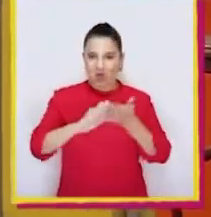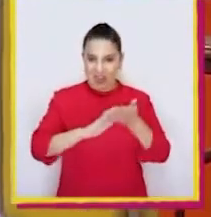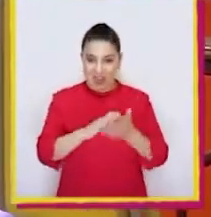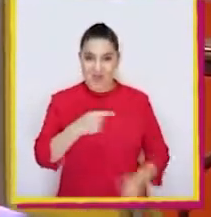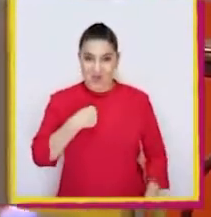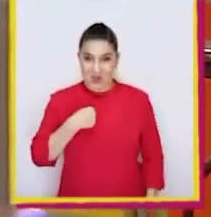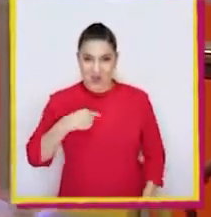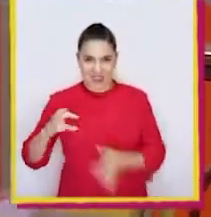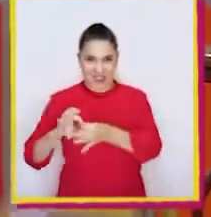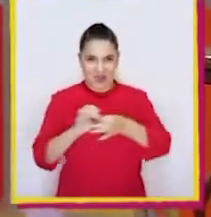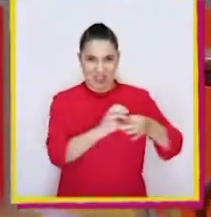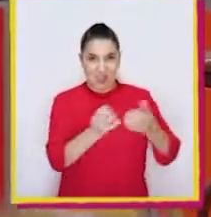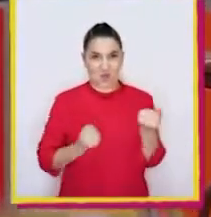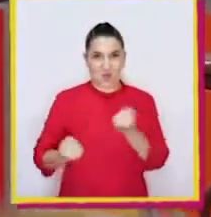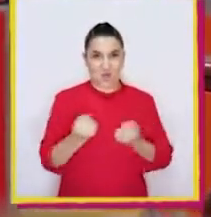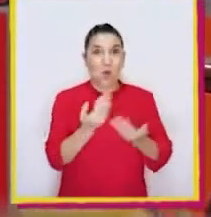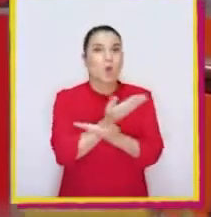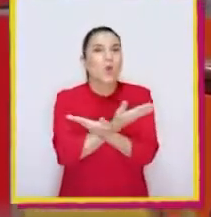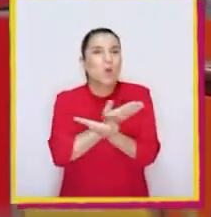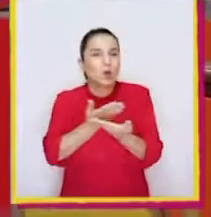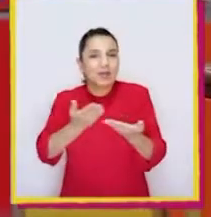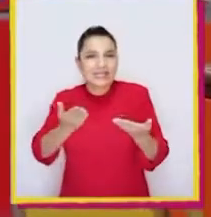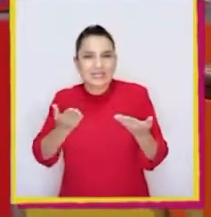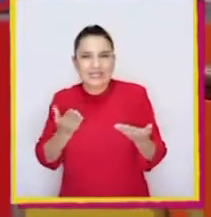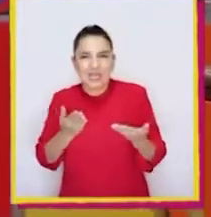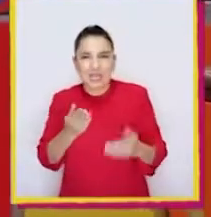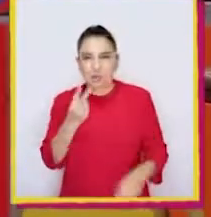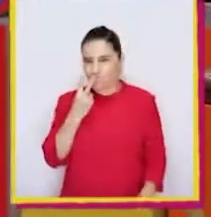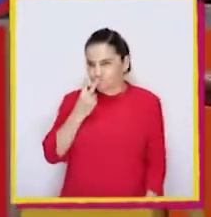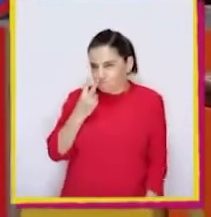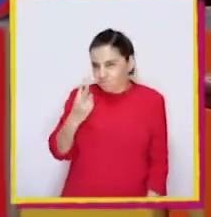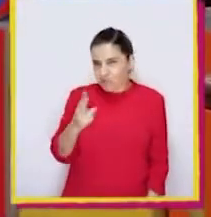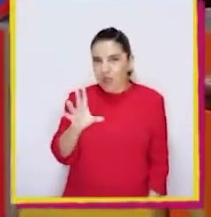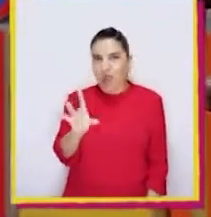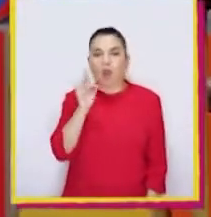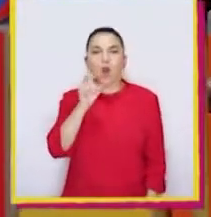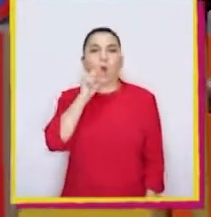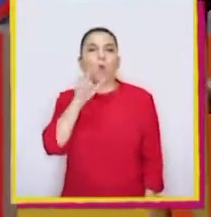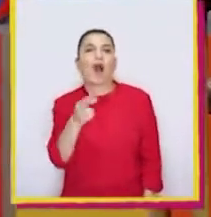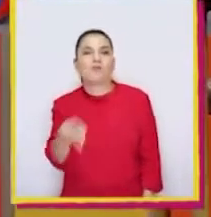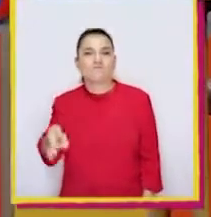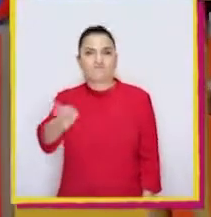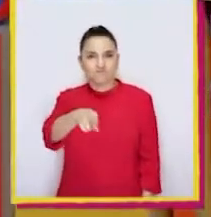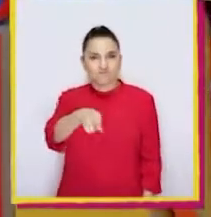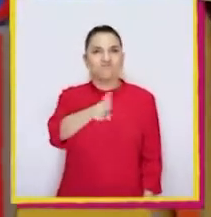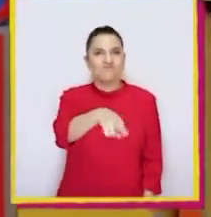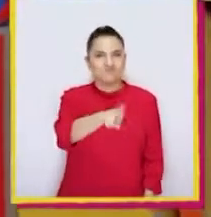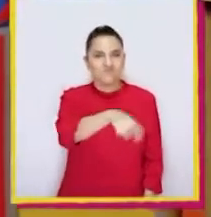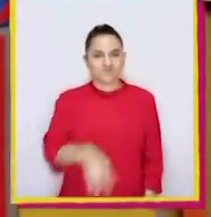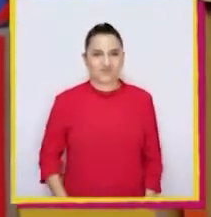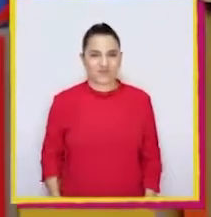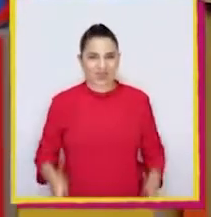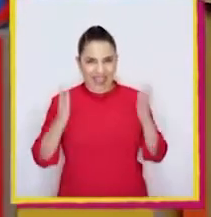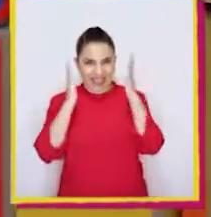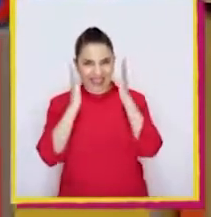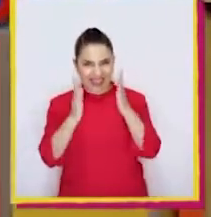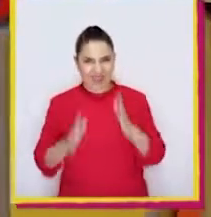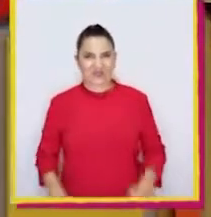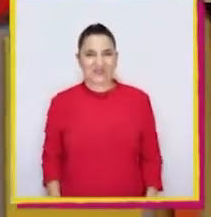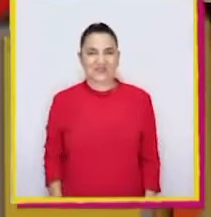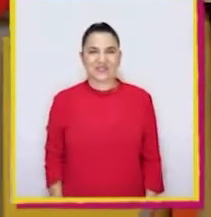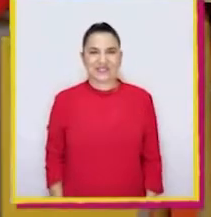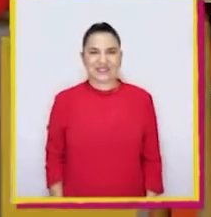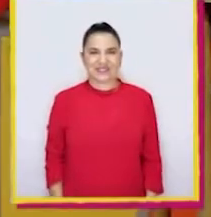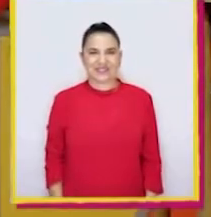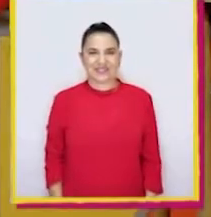ejemplo, yo voy a hacer una secuencia de movimientos y ustedes deben reconocer qué patrón de movimiento se repite.